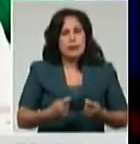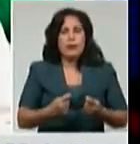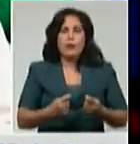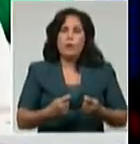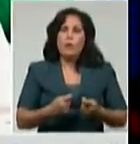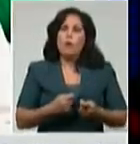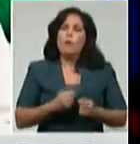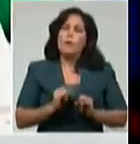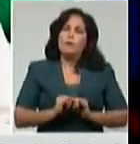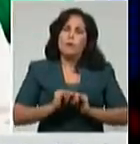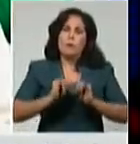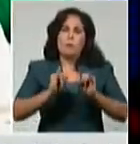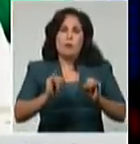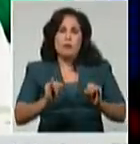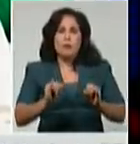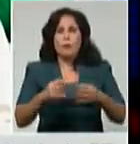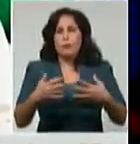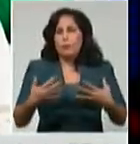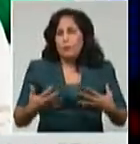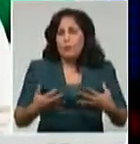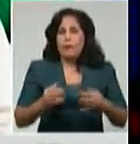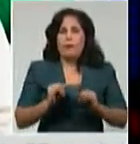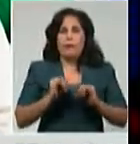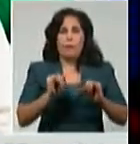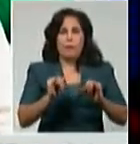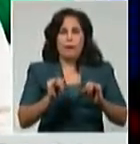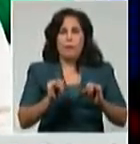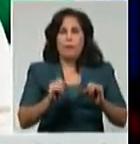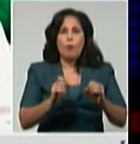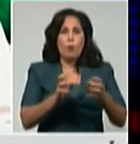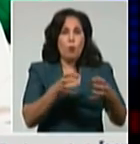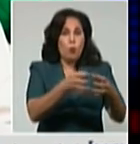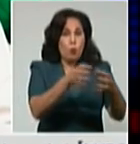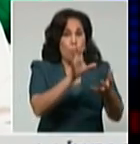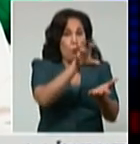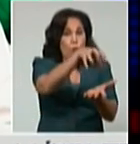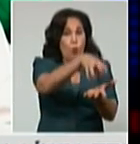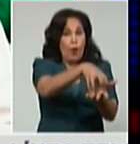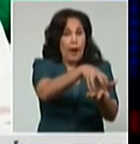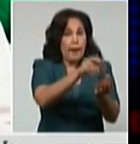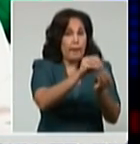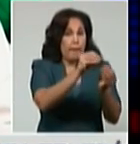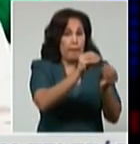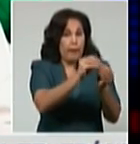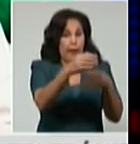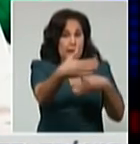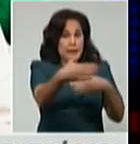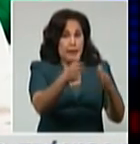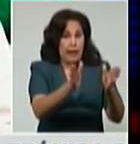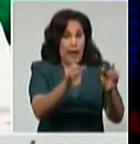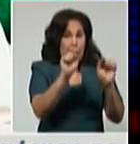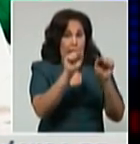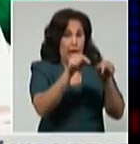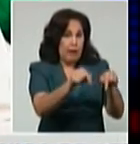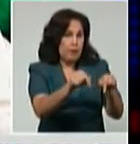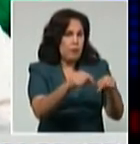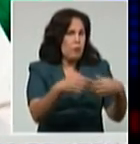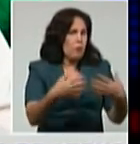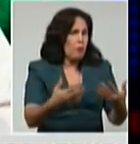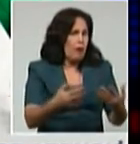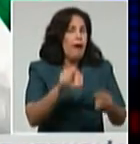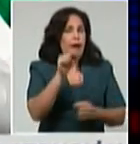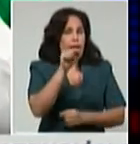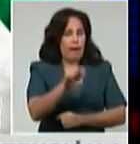una información relacionada con los eventos de transmisión que tenemos en Cuba, que todo el mundo sabe que es